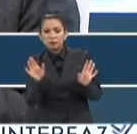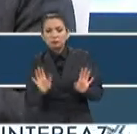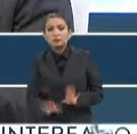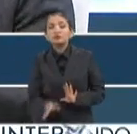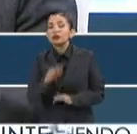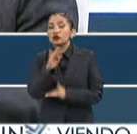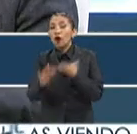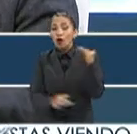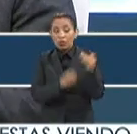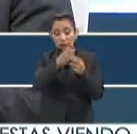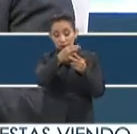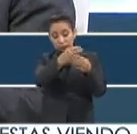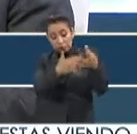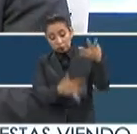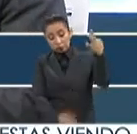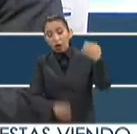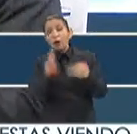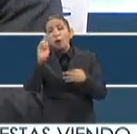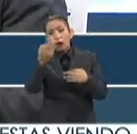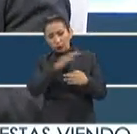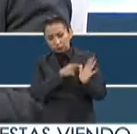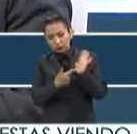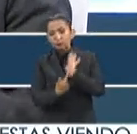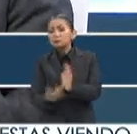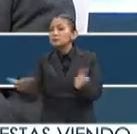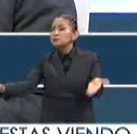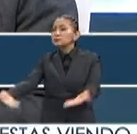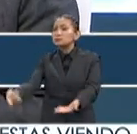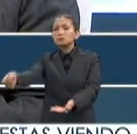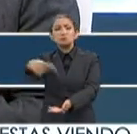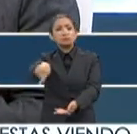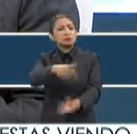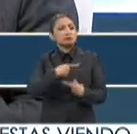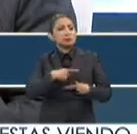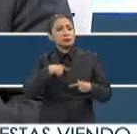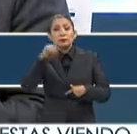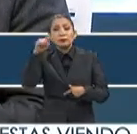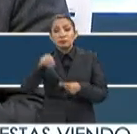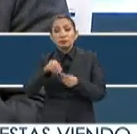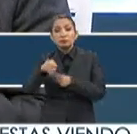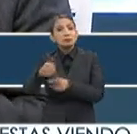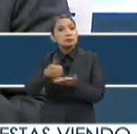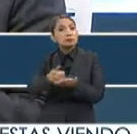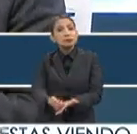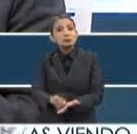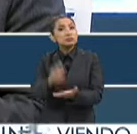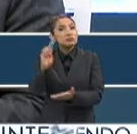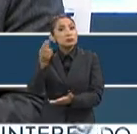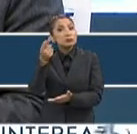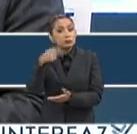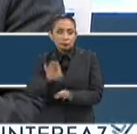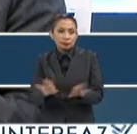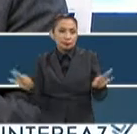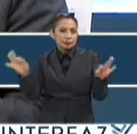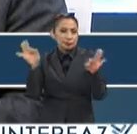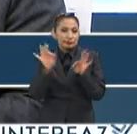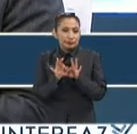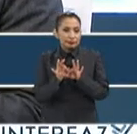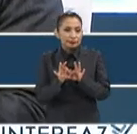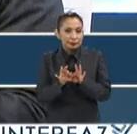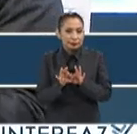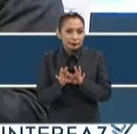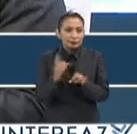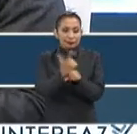Entonces, toda esa oferta la UNAM la ha puesto a disposición. Ahora, ¿qué impacto ha tenido la UNAM con eso? Es importante.